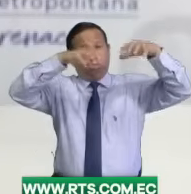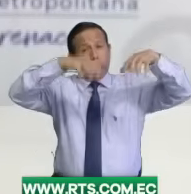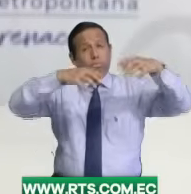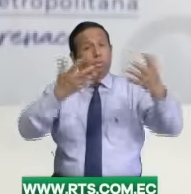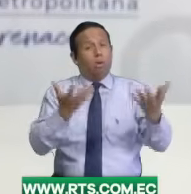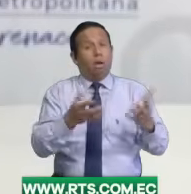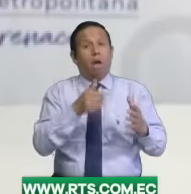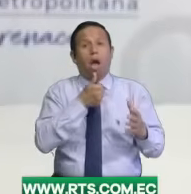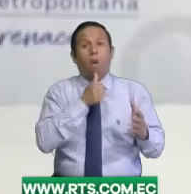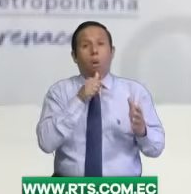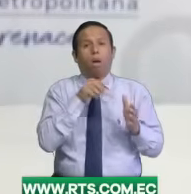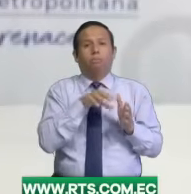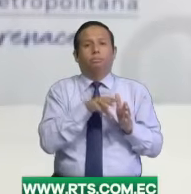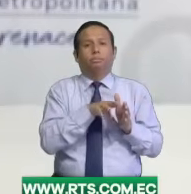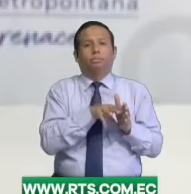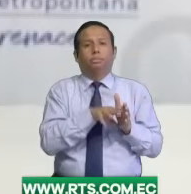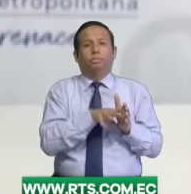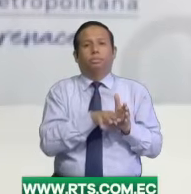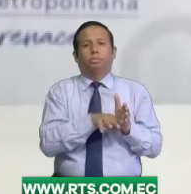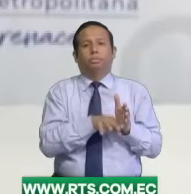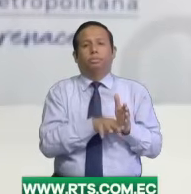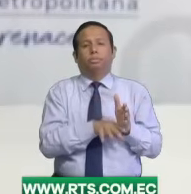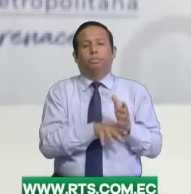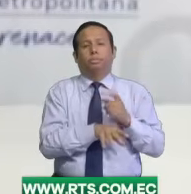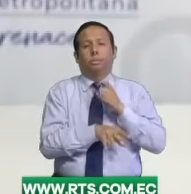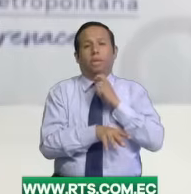el nivel del embalse porque no vamos a tener recargas.